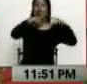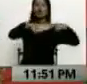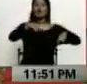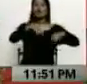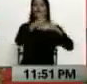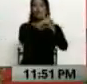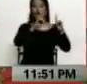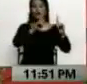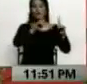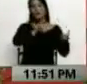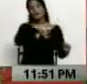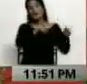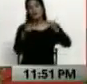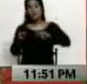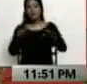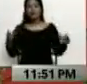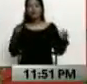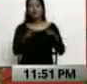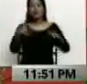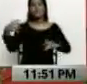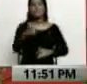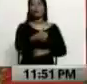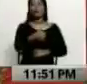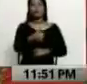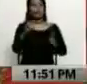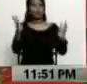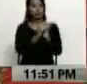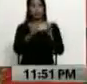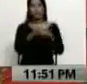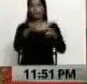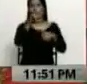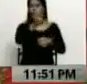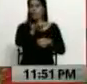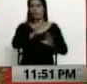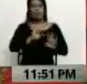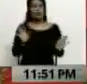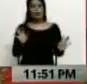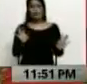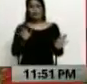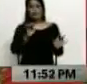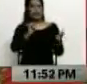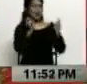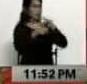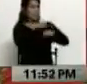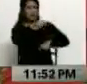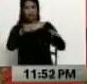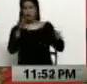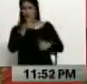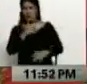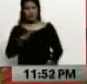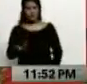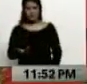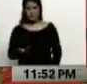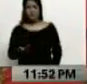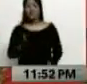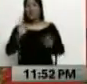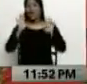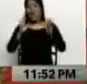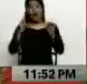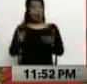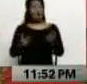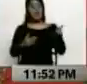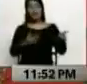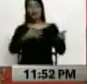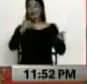democrática era antes verdad pusieron m y se quedaron los mismos ell ahorita